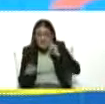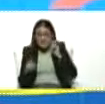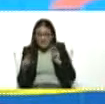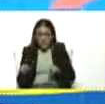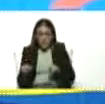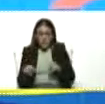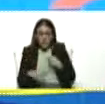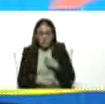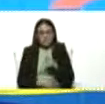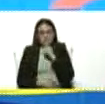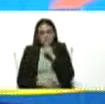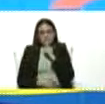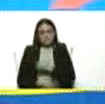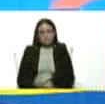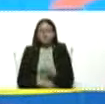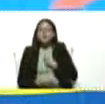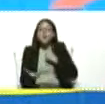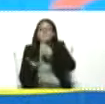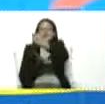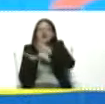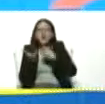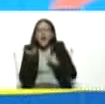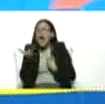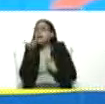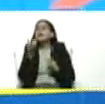encebollada. Un perro caliente con cebolla, ¿a quién le gusta aquí?